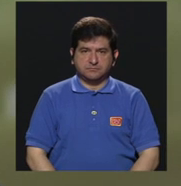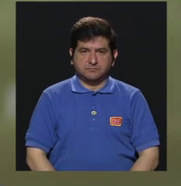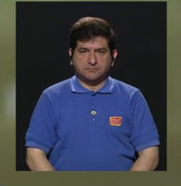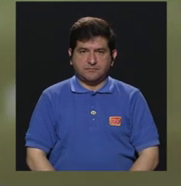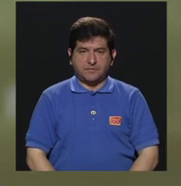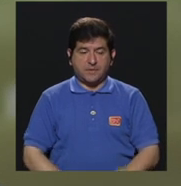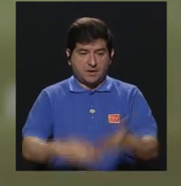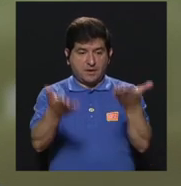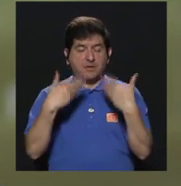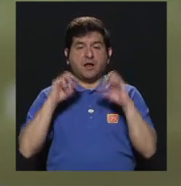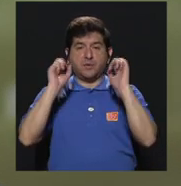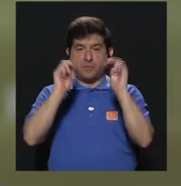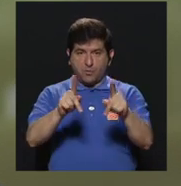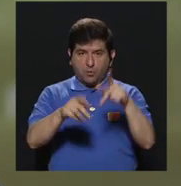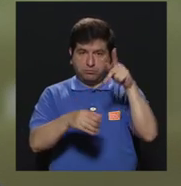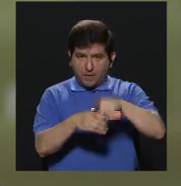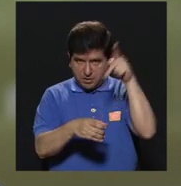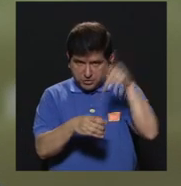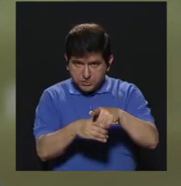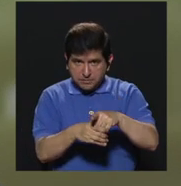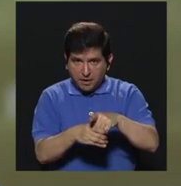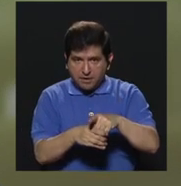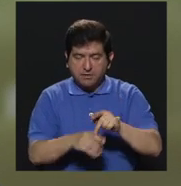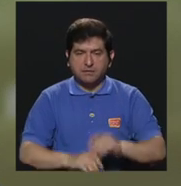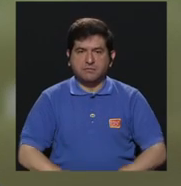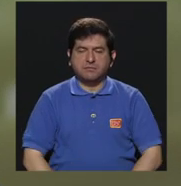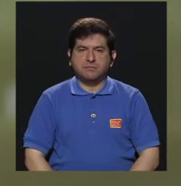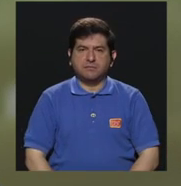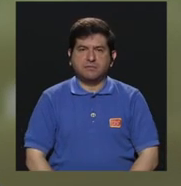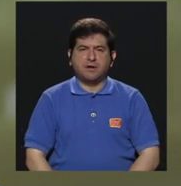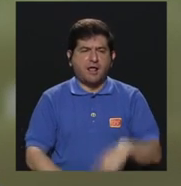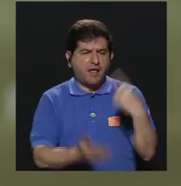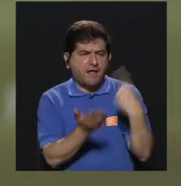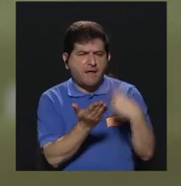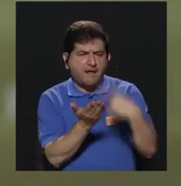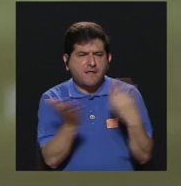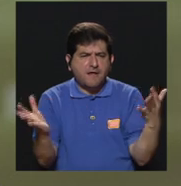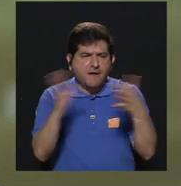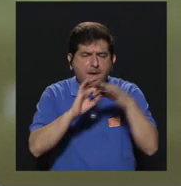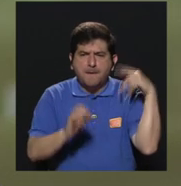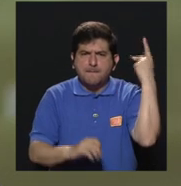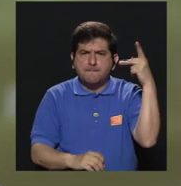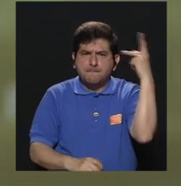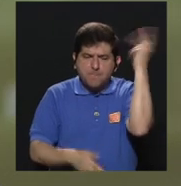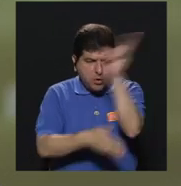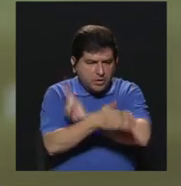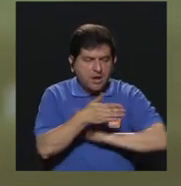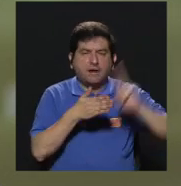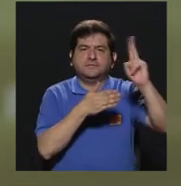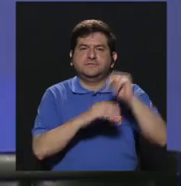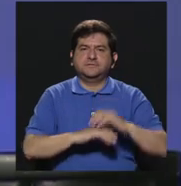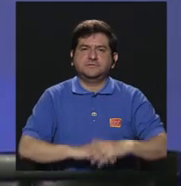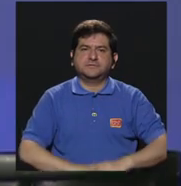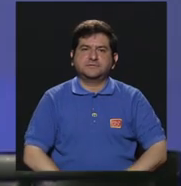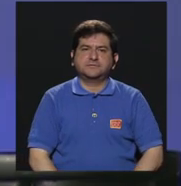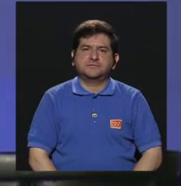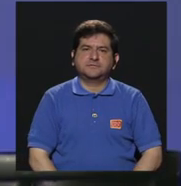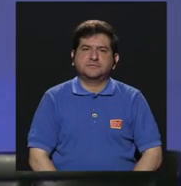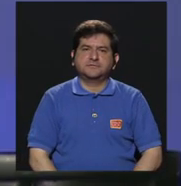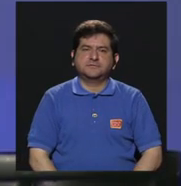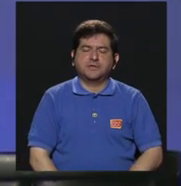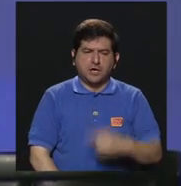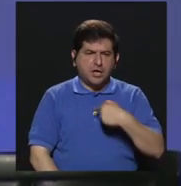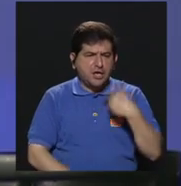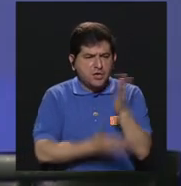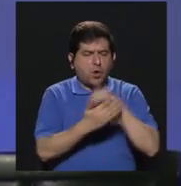Me dio la oportunidad de participar en el debate acerca de las políticas universitarias y